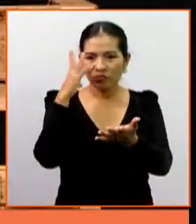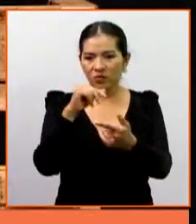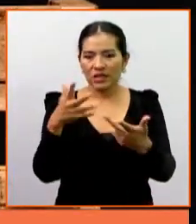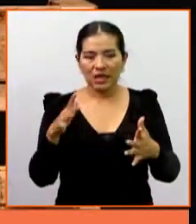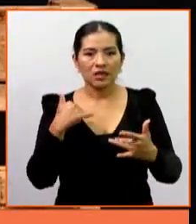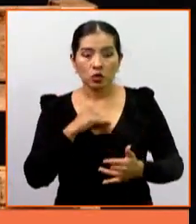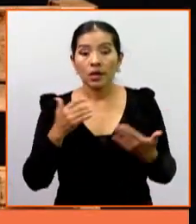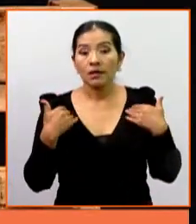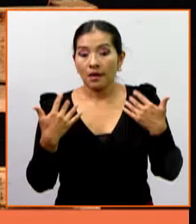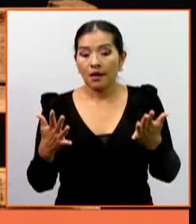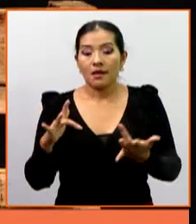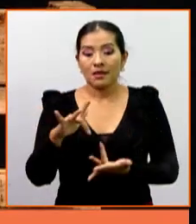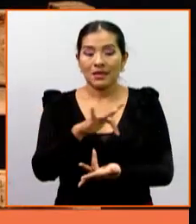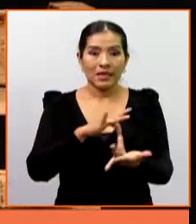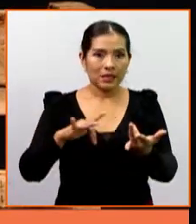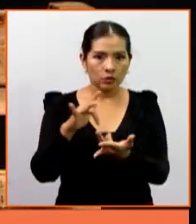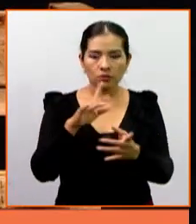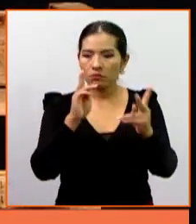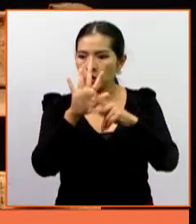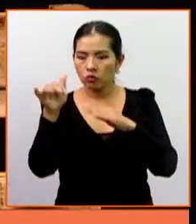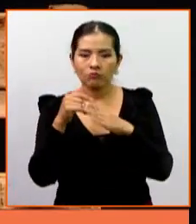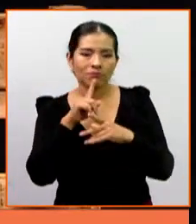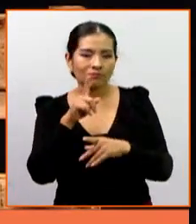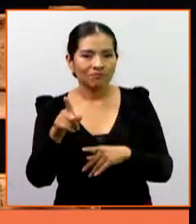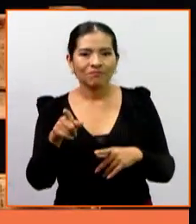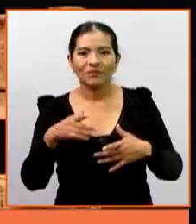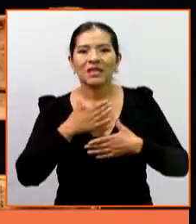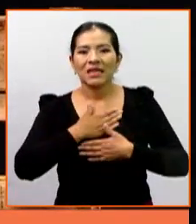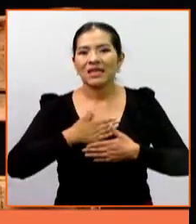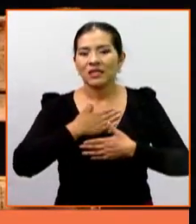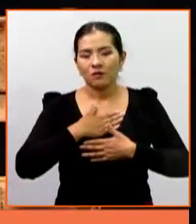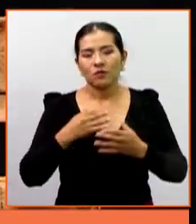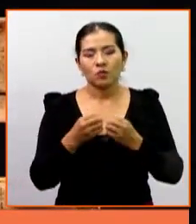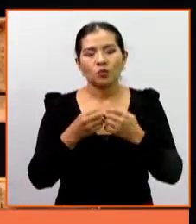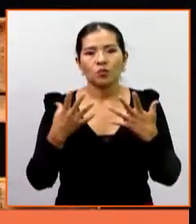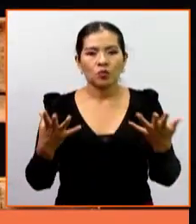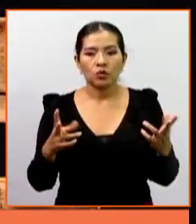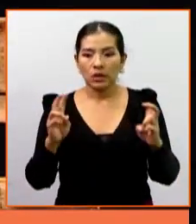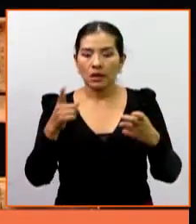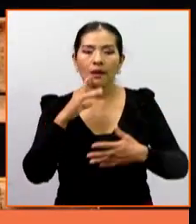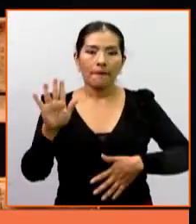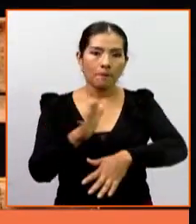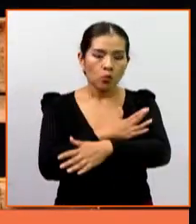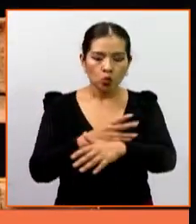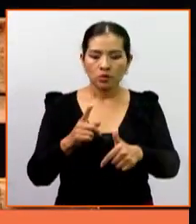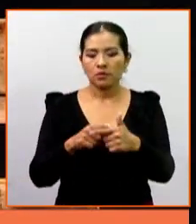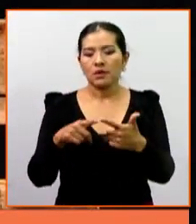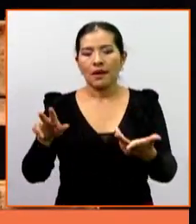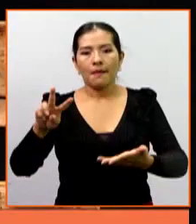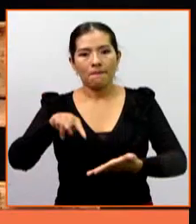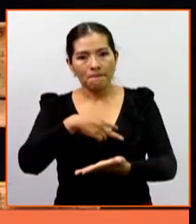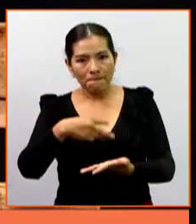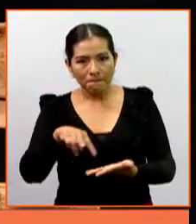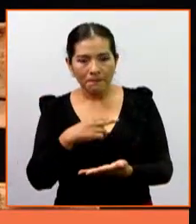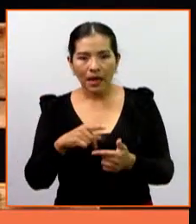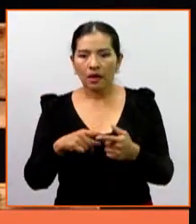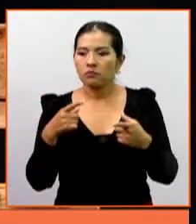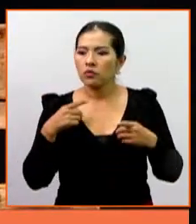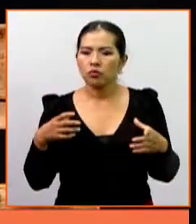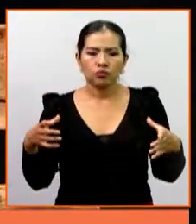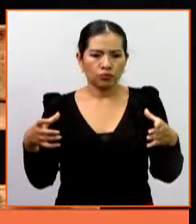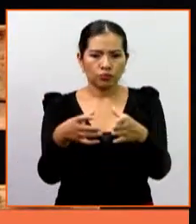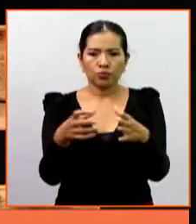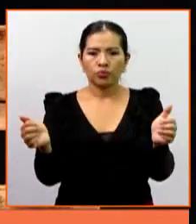que tenemos. Y la gente, la verdad, lo va a disfrutar mucho, porque no solamente es la música, es el baile y esa conjunción que con el